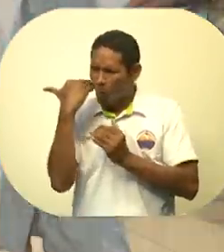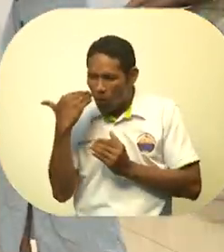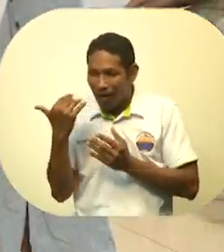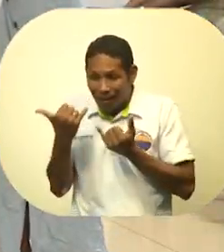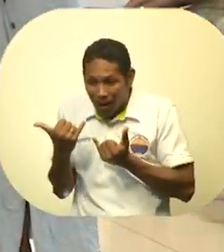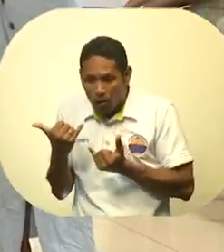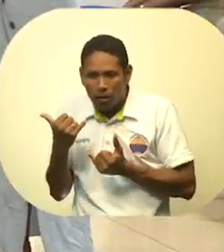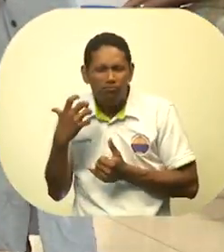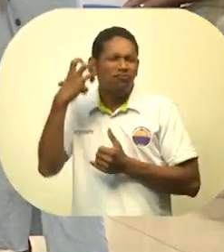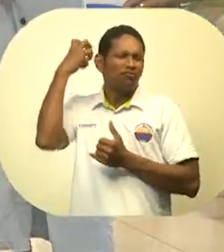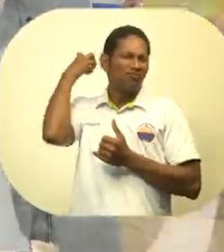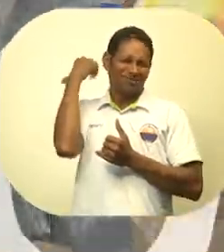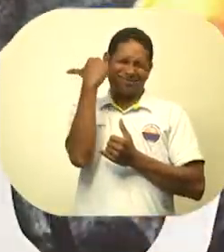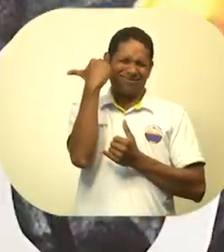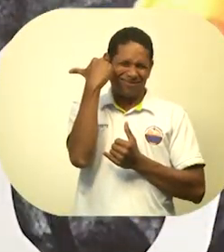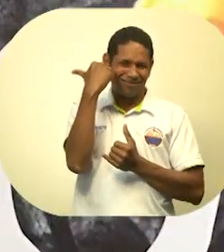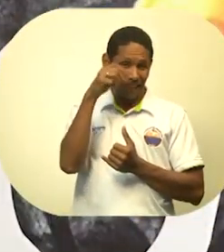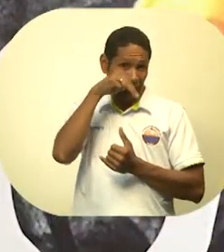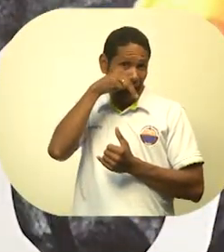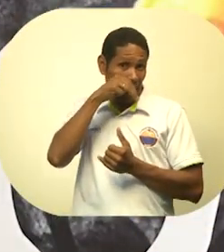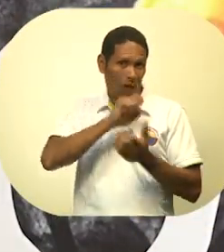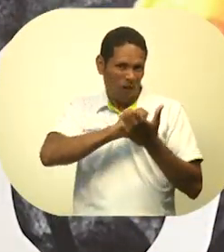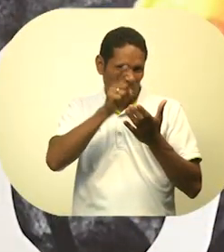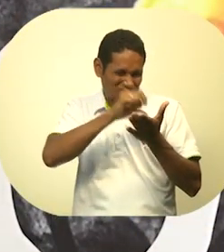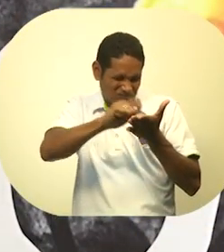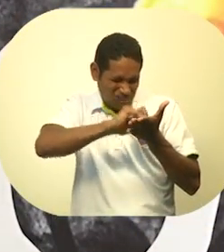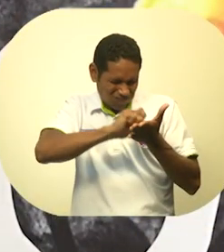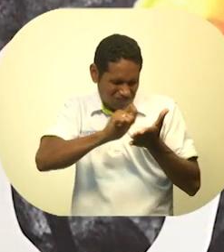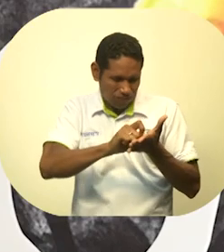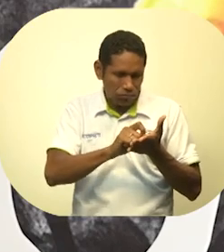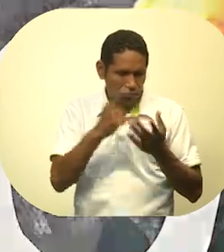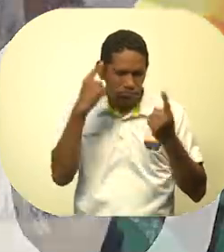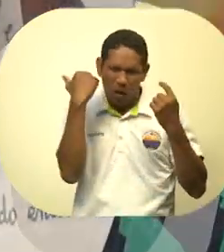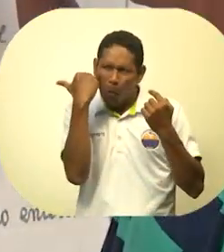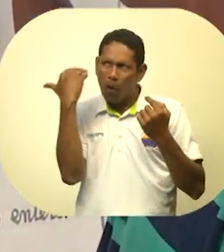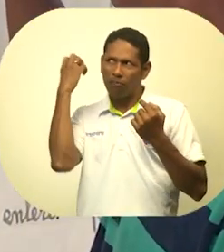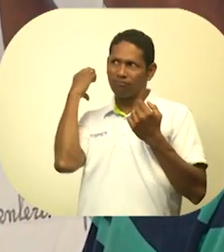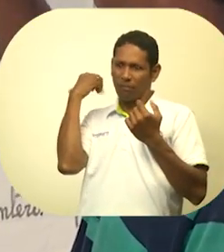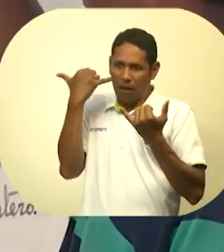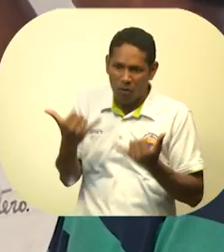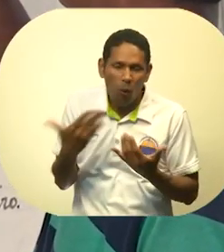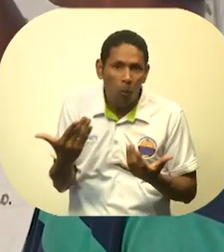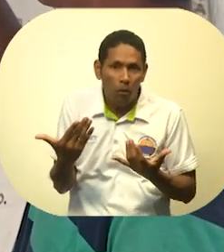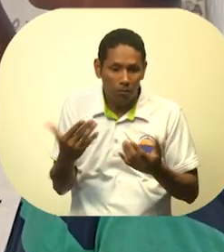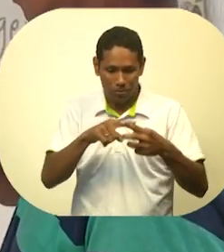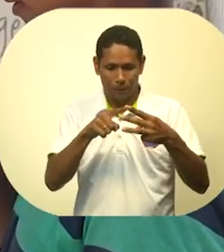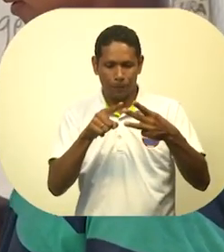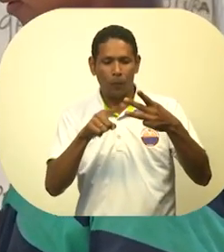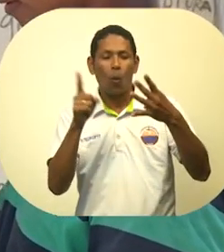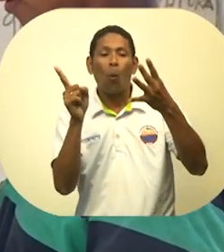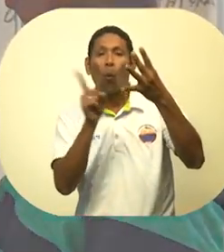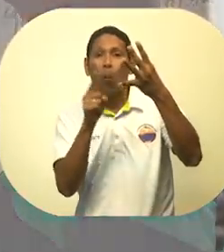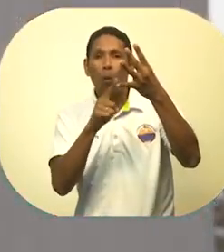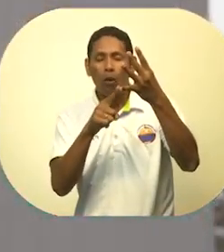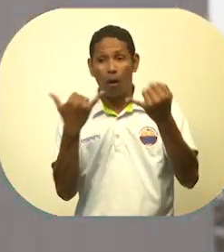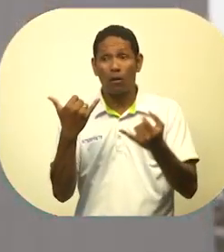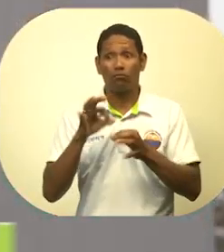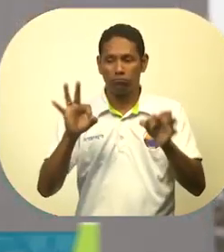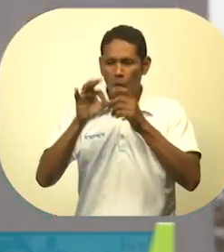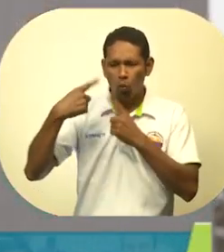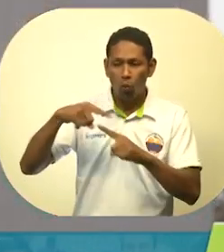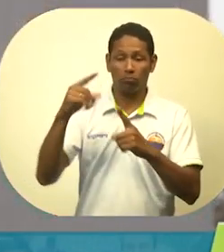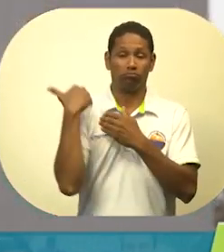mujer actual con las que reflejó Gabo en sus obras. Y el cuarto son las bases de un antimanifiesto sobre turismo responsable. Unos